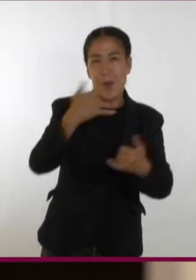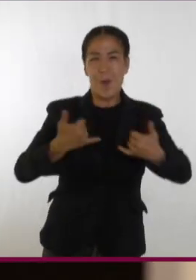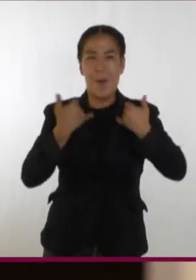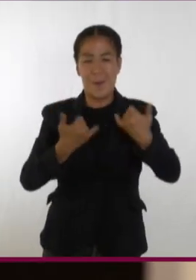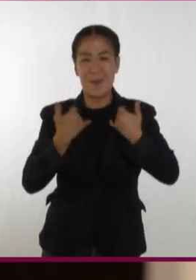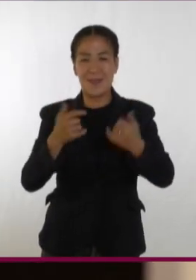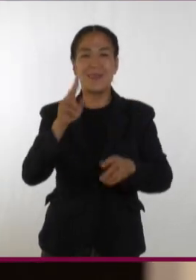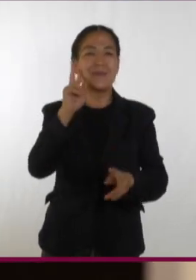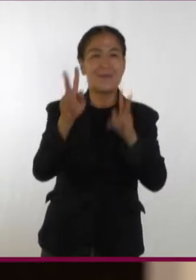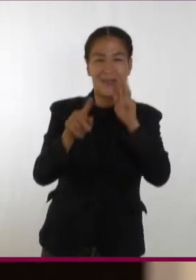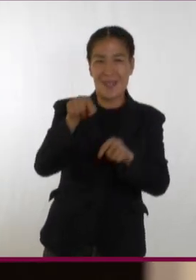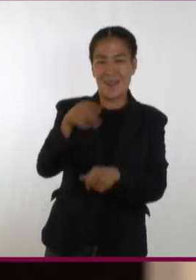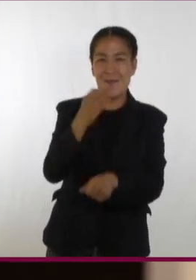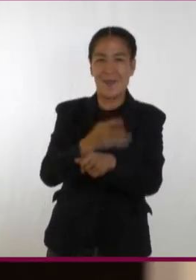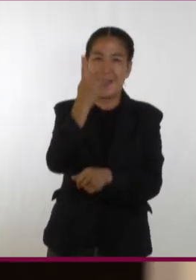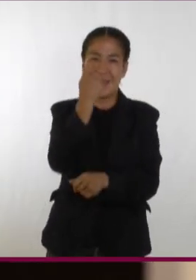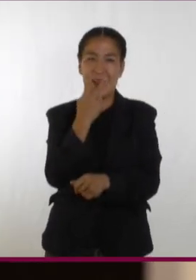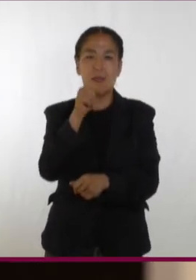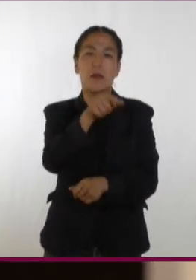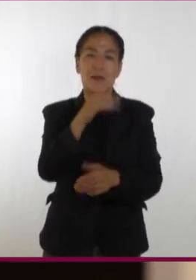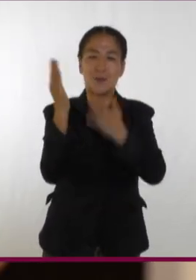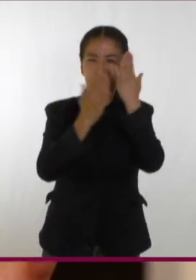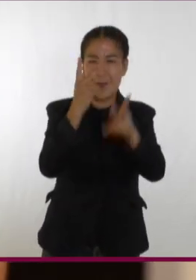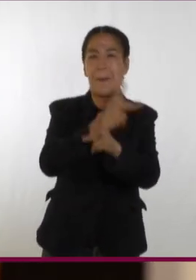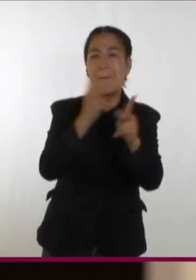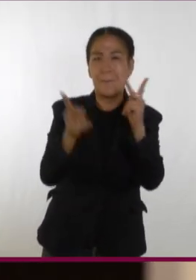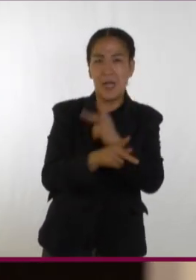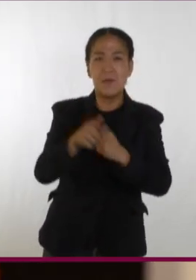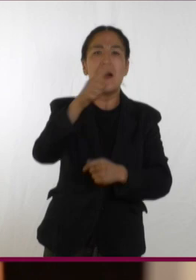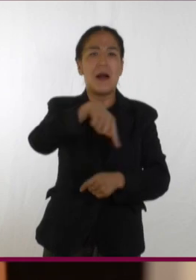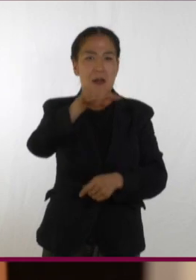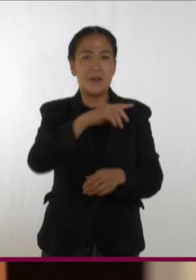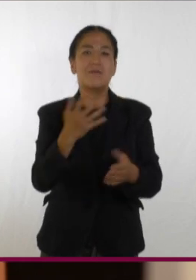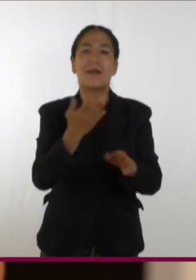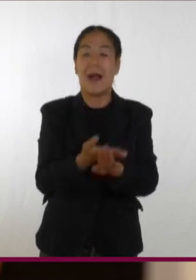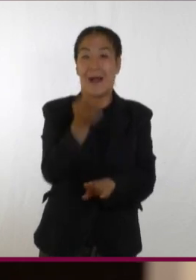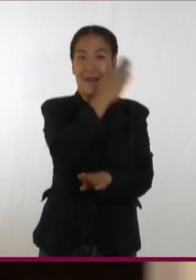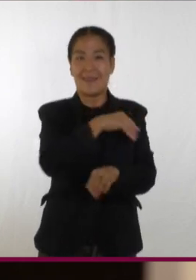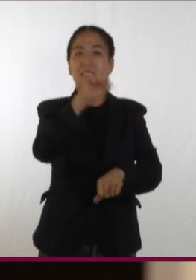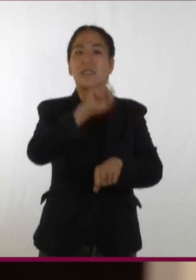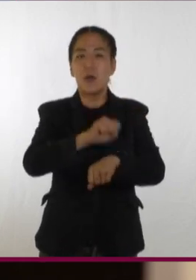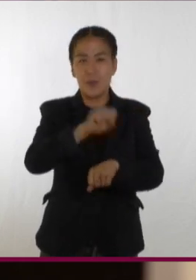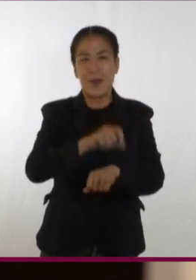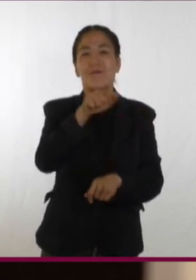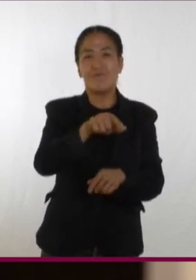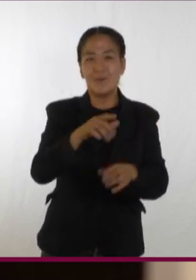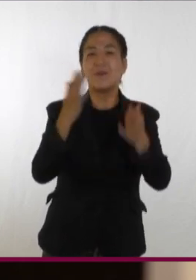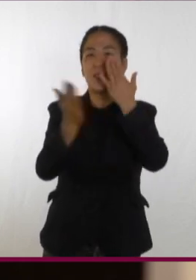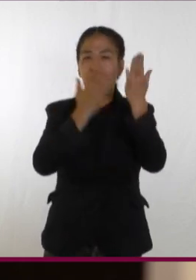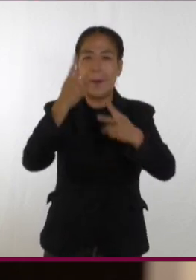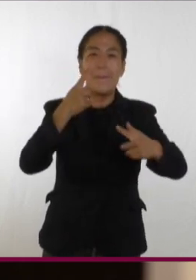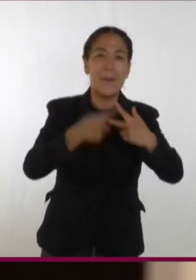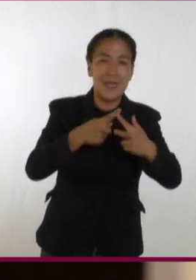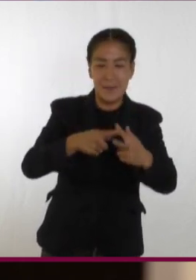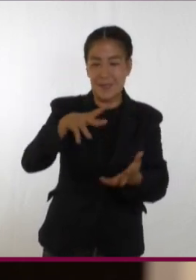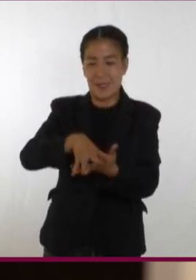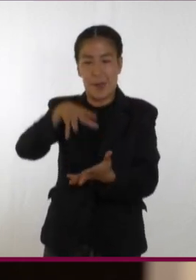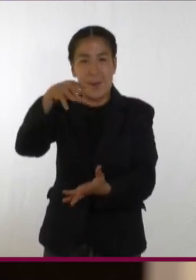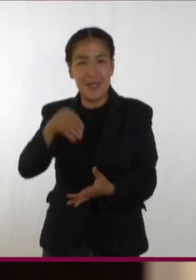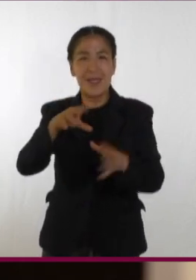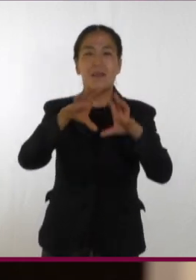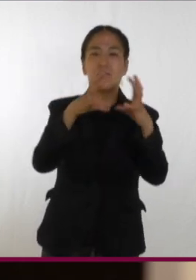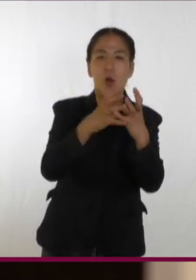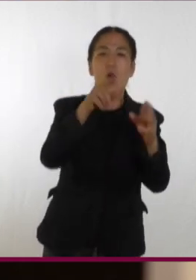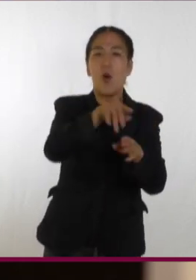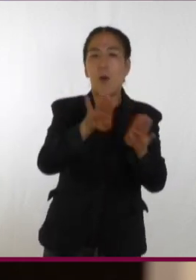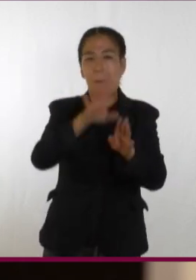Perfecto. Ahora, nuestros chavos que nos están viendo por la televisión en este momento son de bachillerato y muchos de ellos en la secundaria llevaron geometría